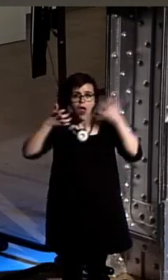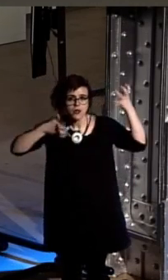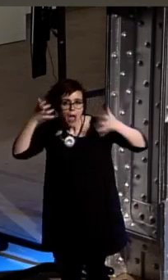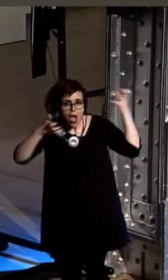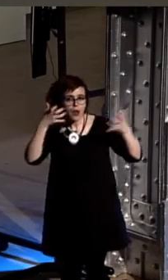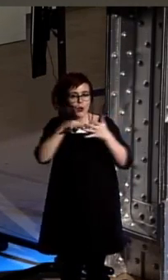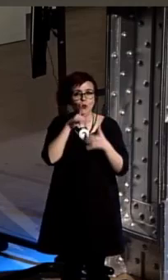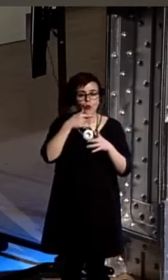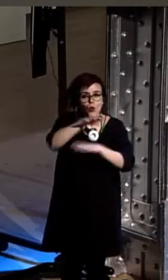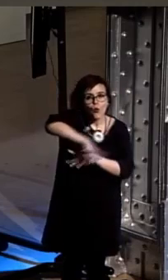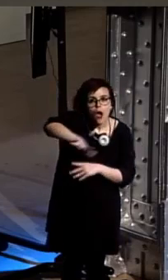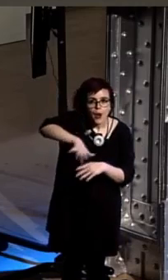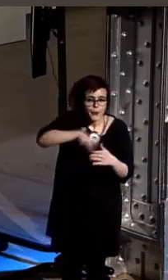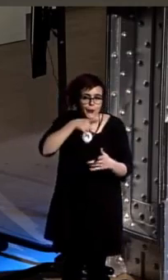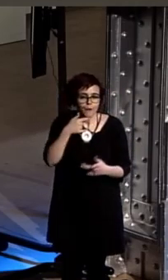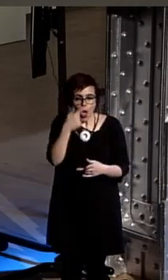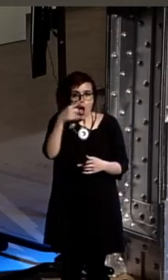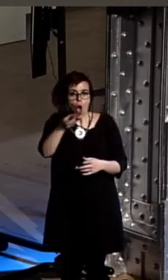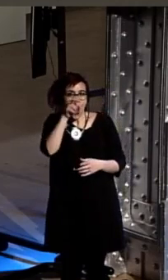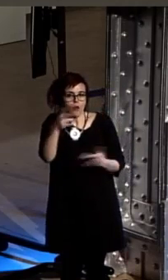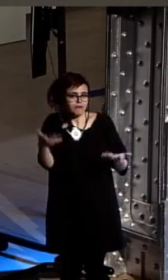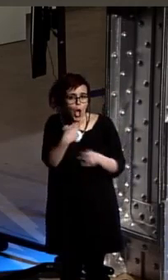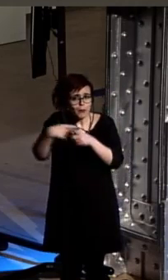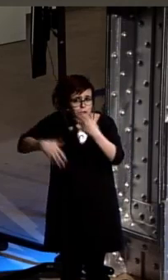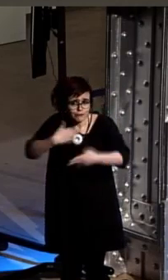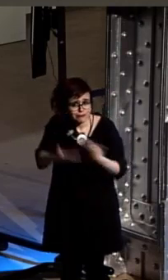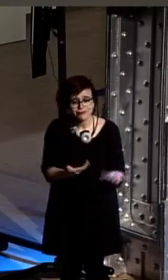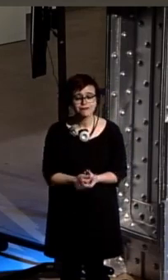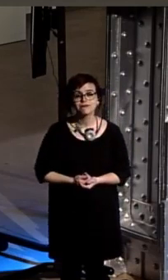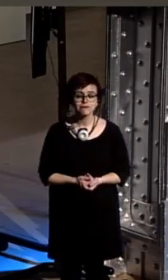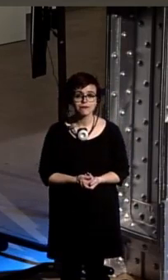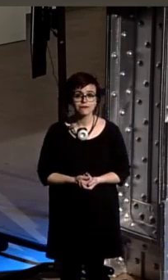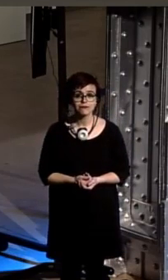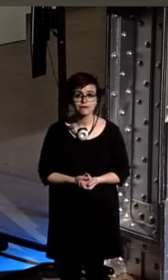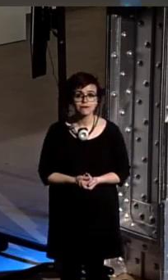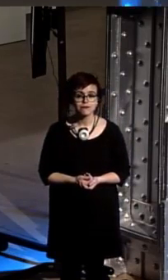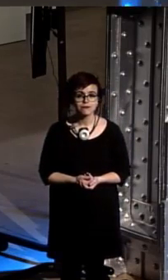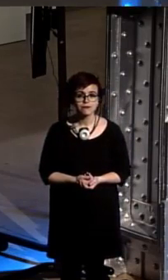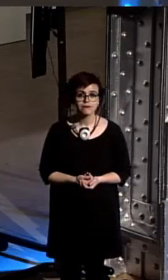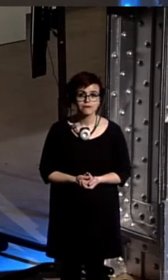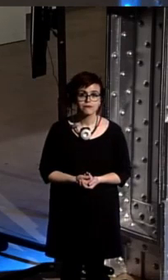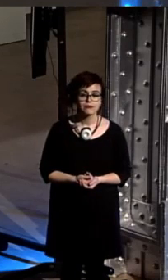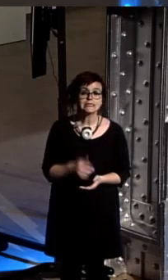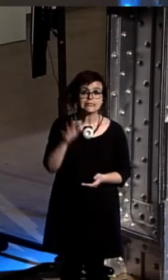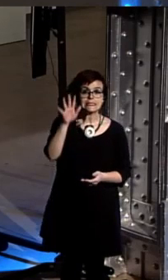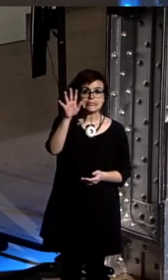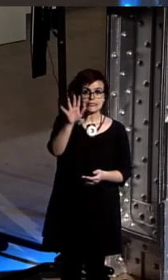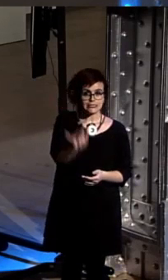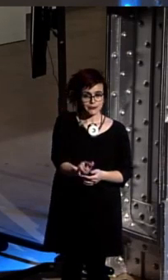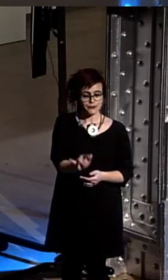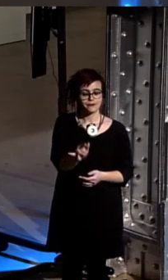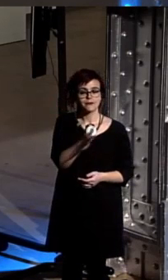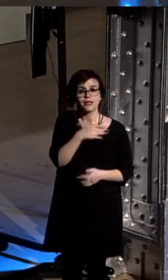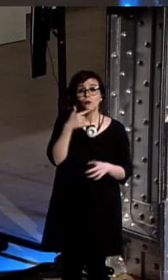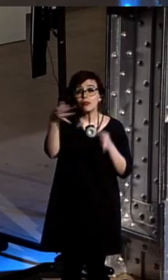animales, con lugares, con olores, con objetos de todo tipo. Nuria. Sí, Kevin. Yeah, just one other. Sí,